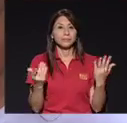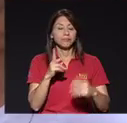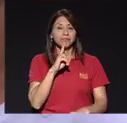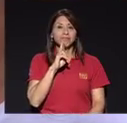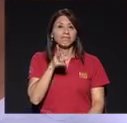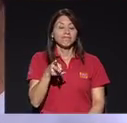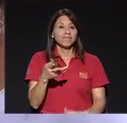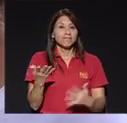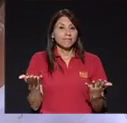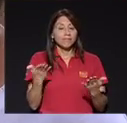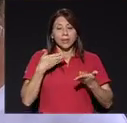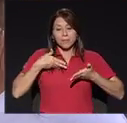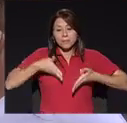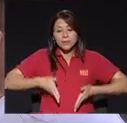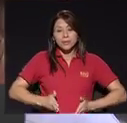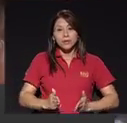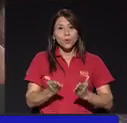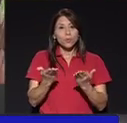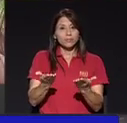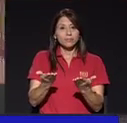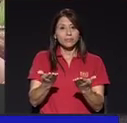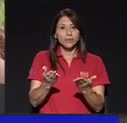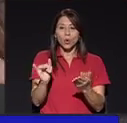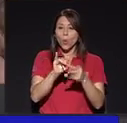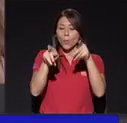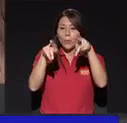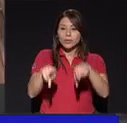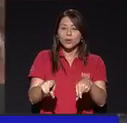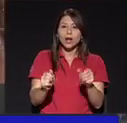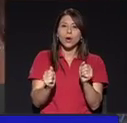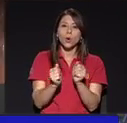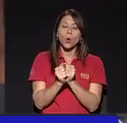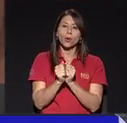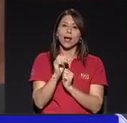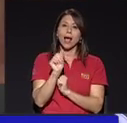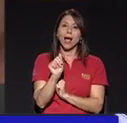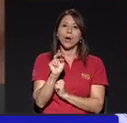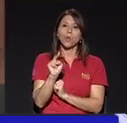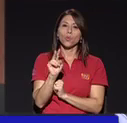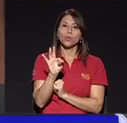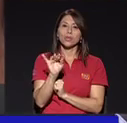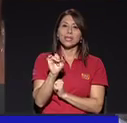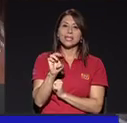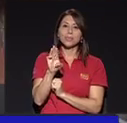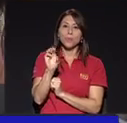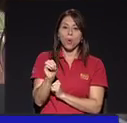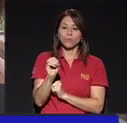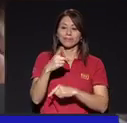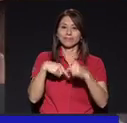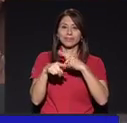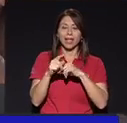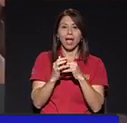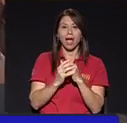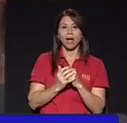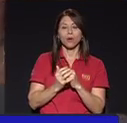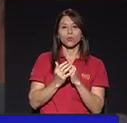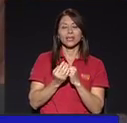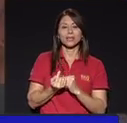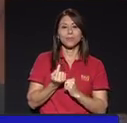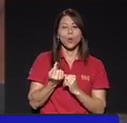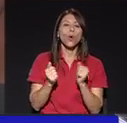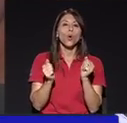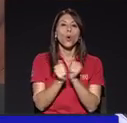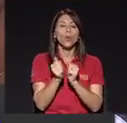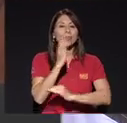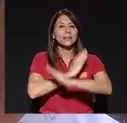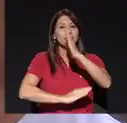Bueno, la verdad es que mi hijo, ¿verdad?, como persona con autismo, con discapacidad, me ha mostrado una parte de la